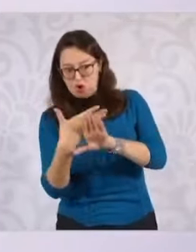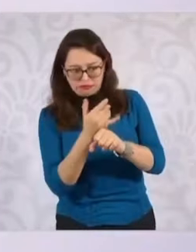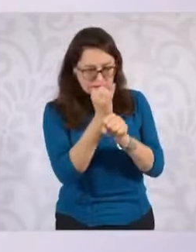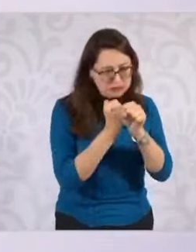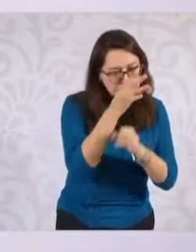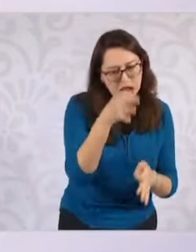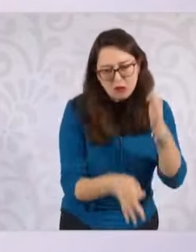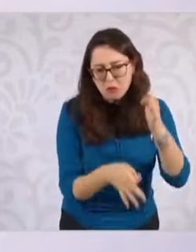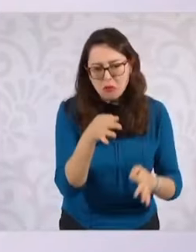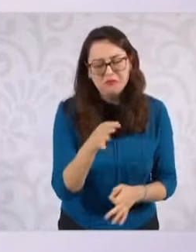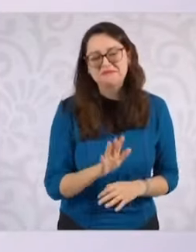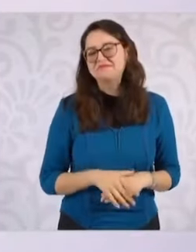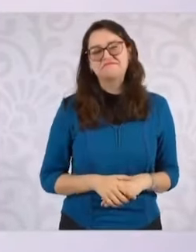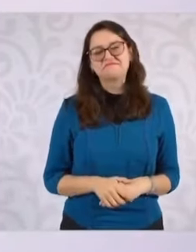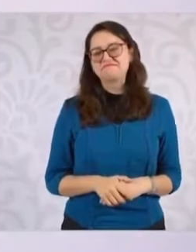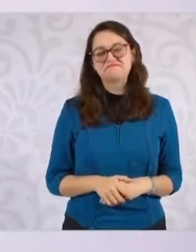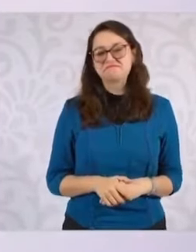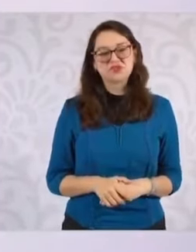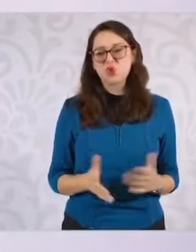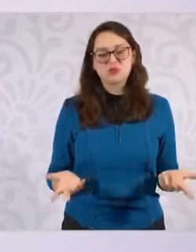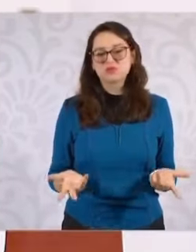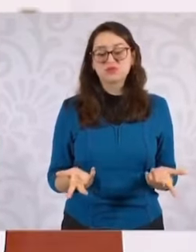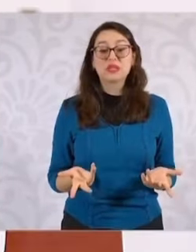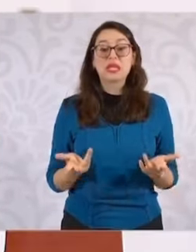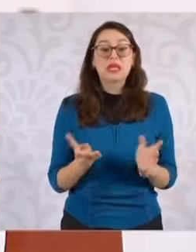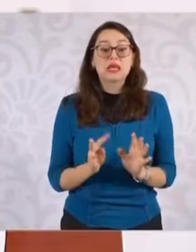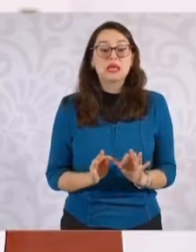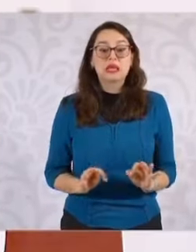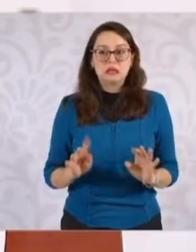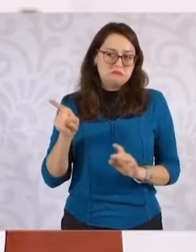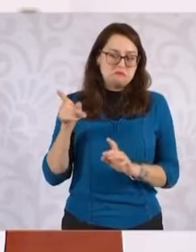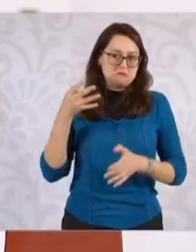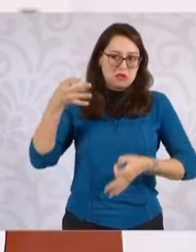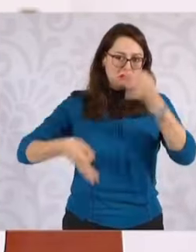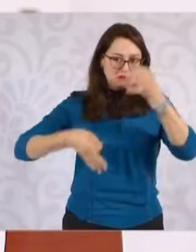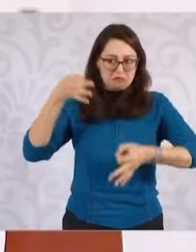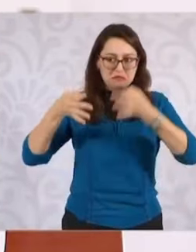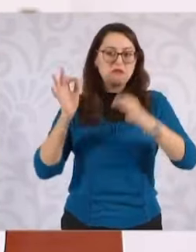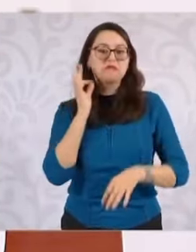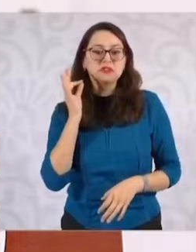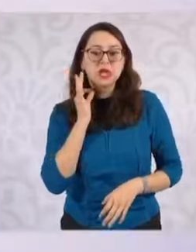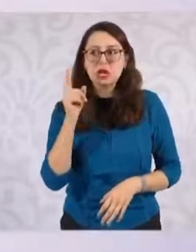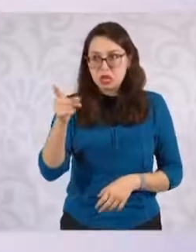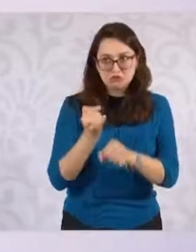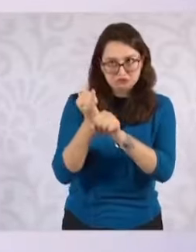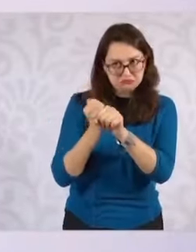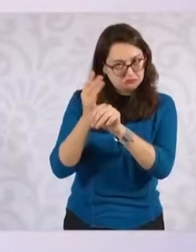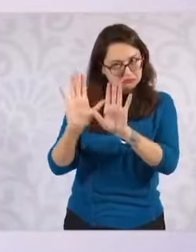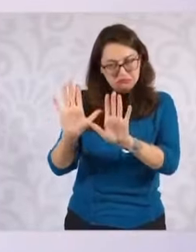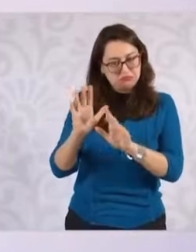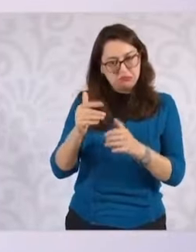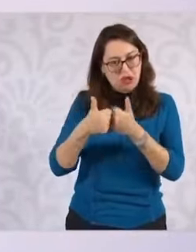sobre Felipe Calderón. Que nos interesa, sí, más allá de lo que haga la fiscalía, que es autónoma o lo que sea, pero